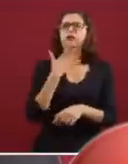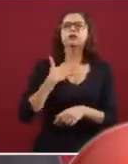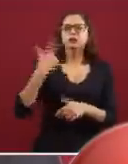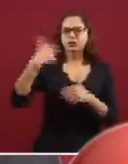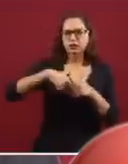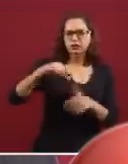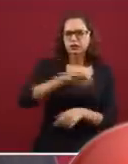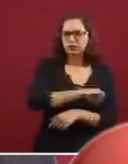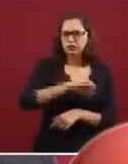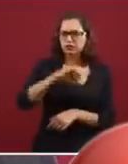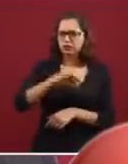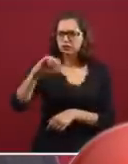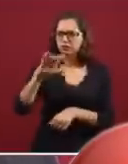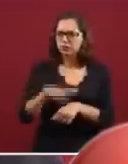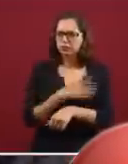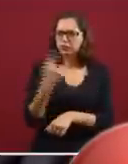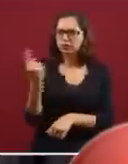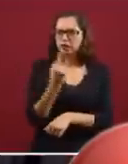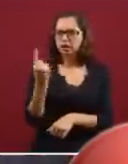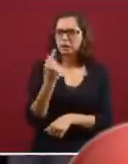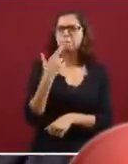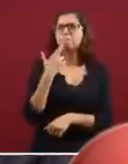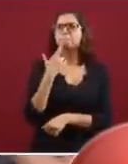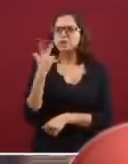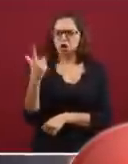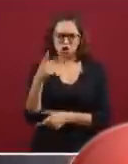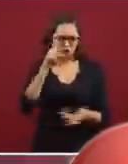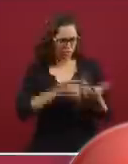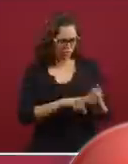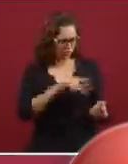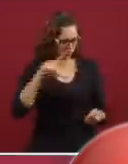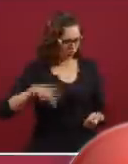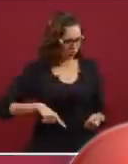gasolina y no reduces